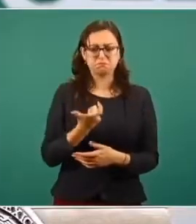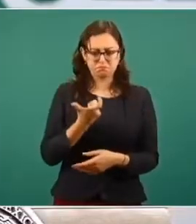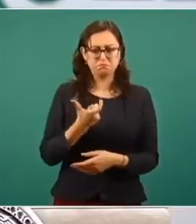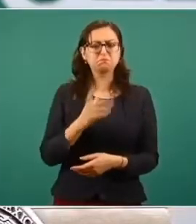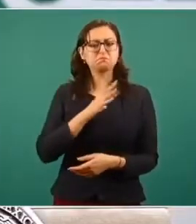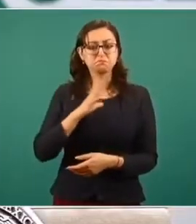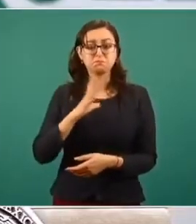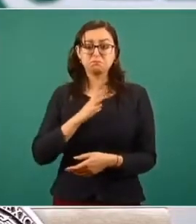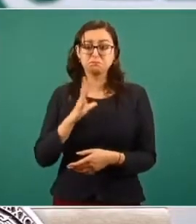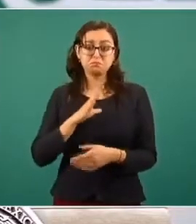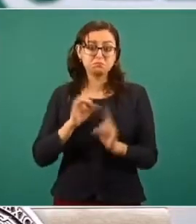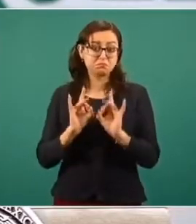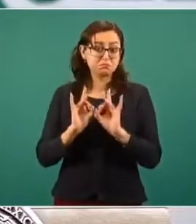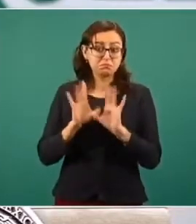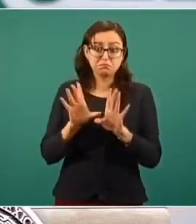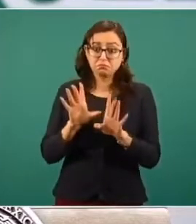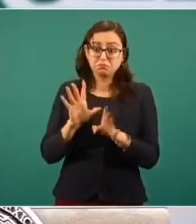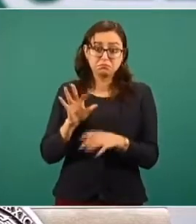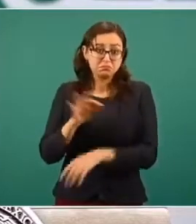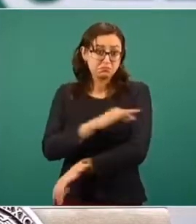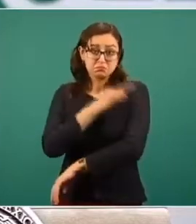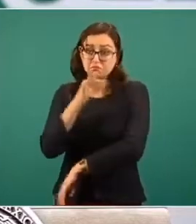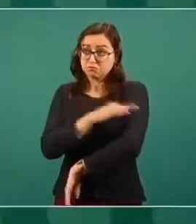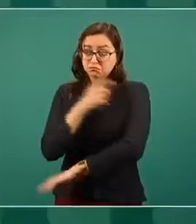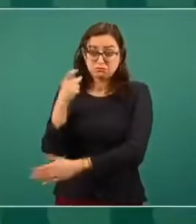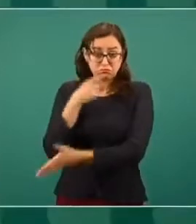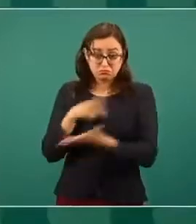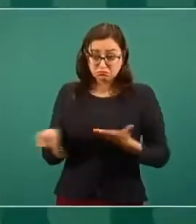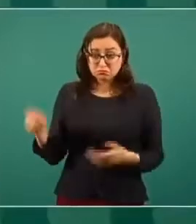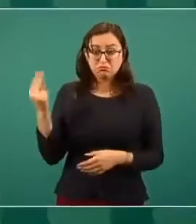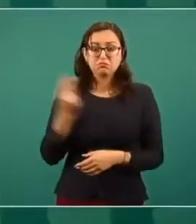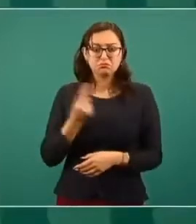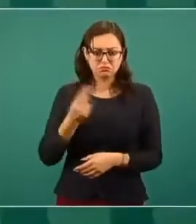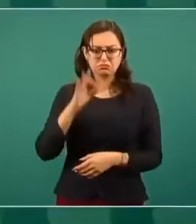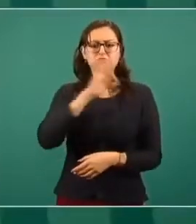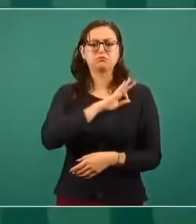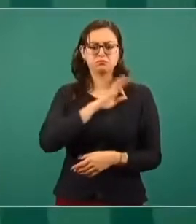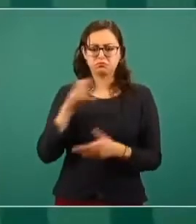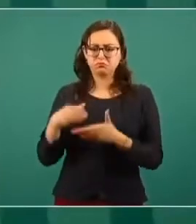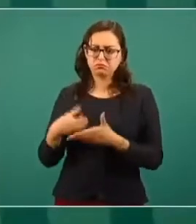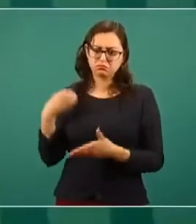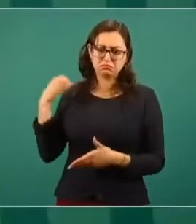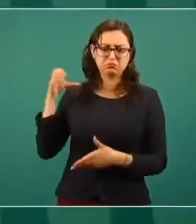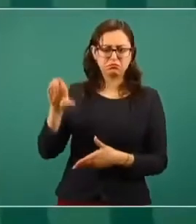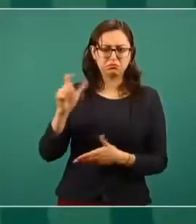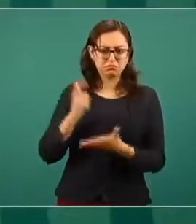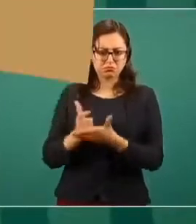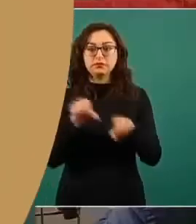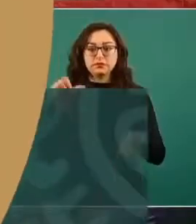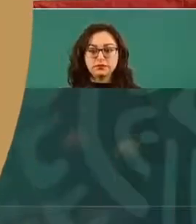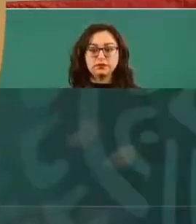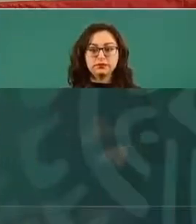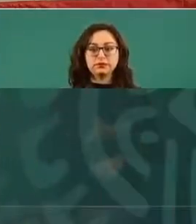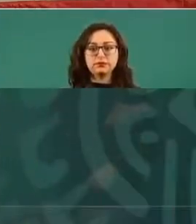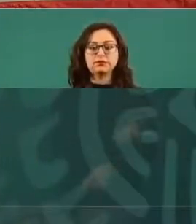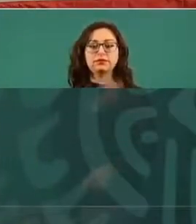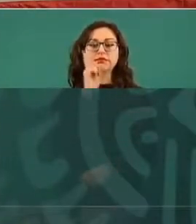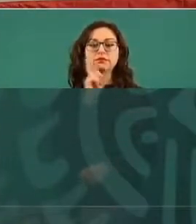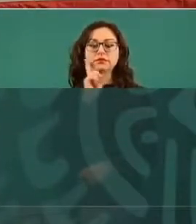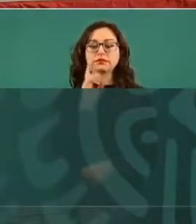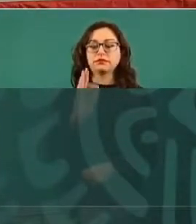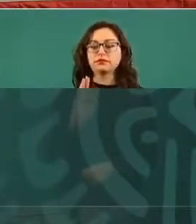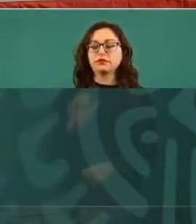que cualquier vacuna que esté a disposición podamos pagarla para que llegue al país. Eso está asegurado. La secretaria